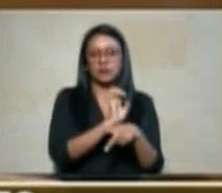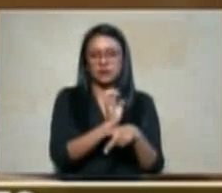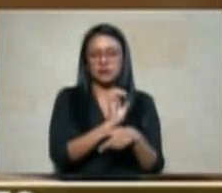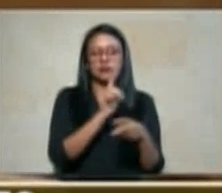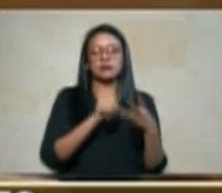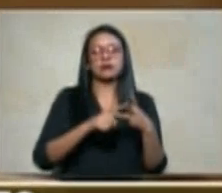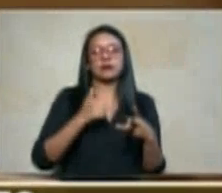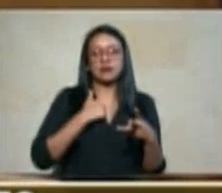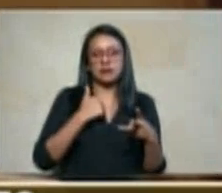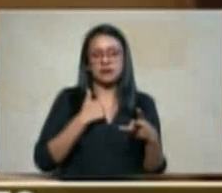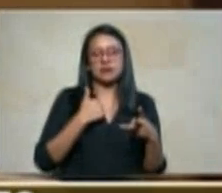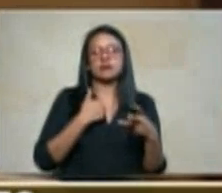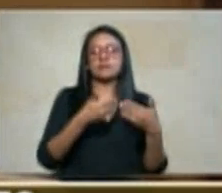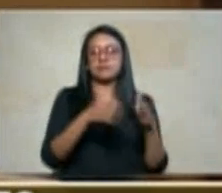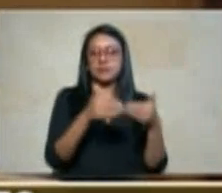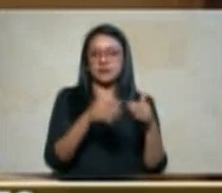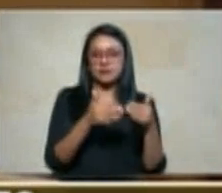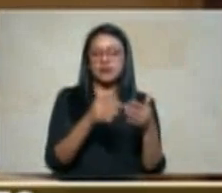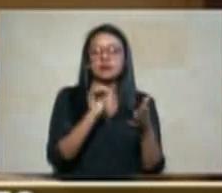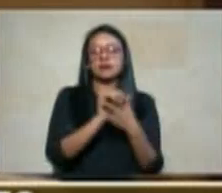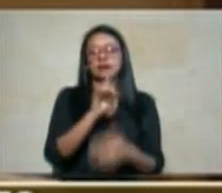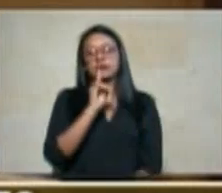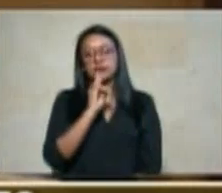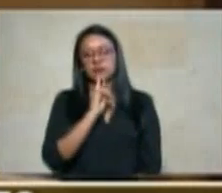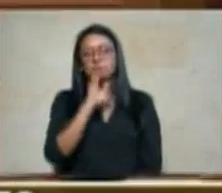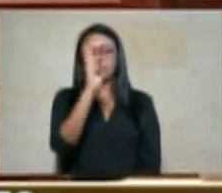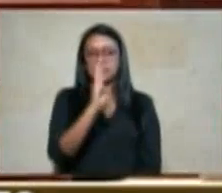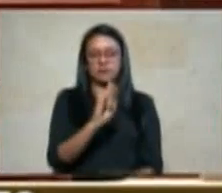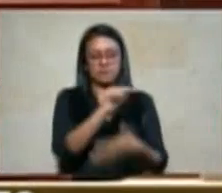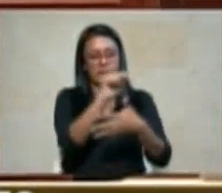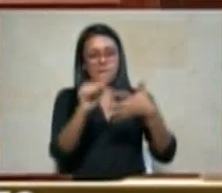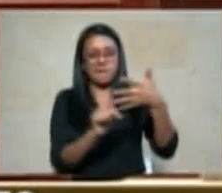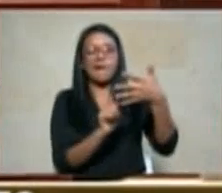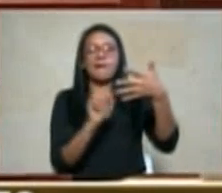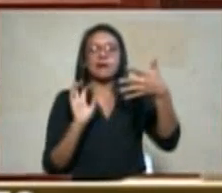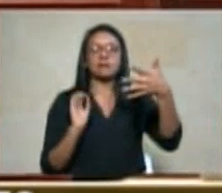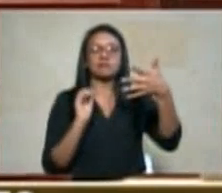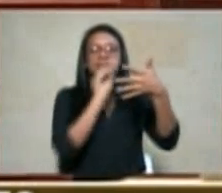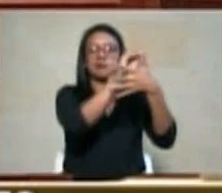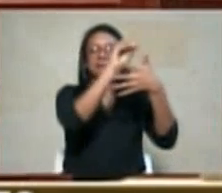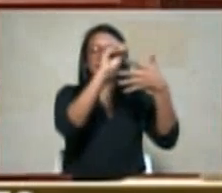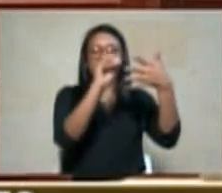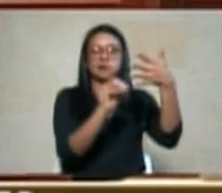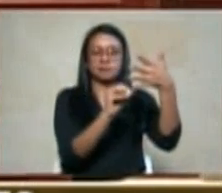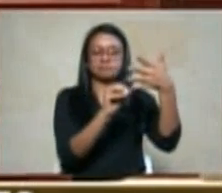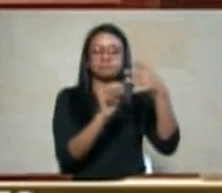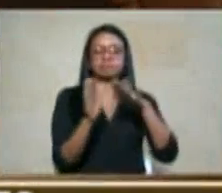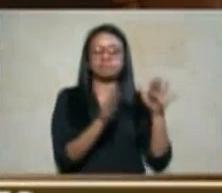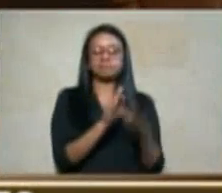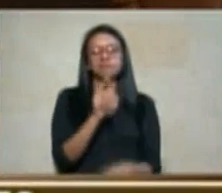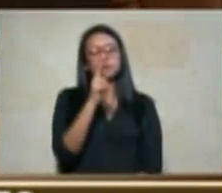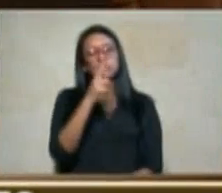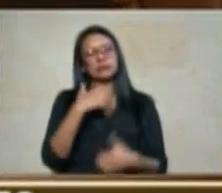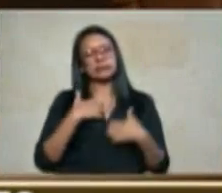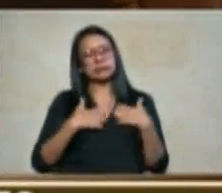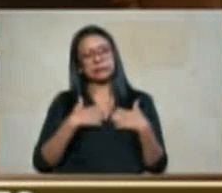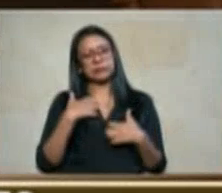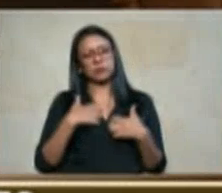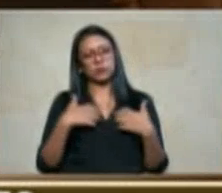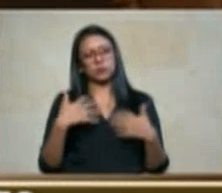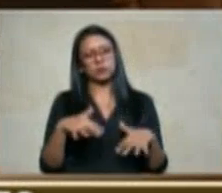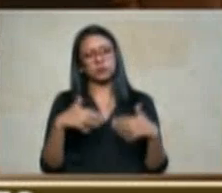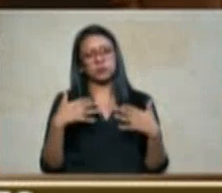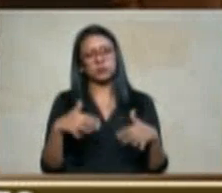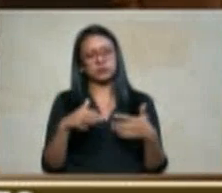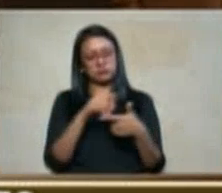Ecuador, Canadá, Panamá, Estados Unidos y Brasil. Hay dos inquietudes grandes